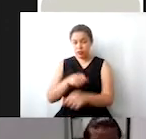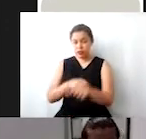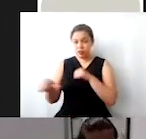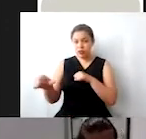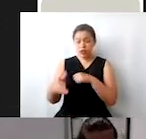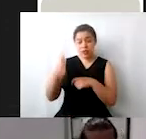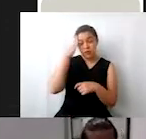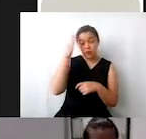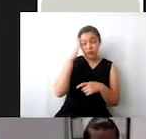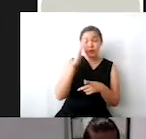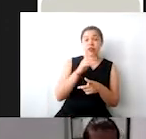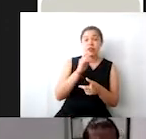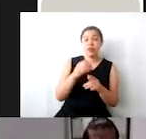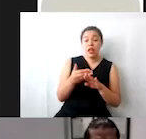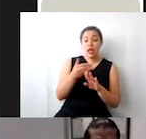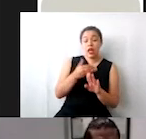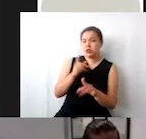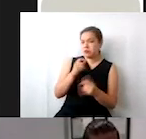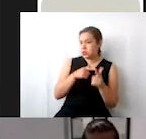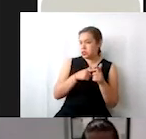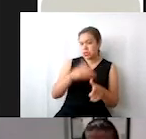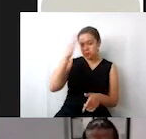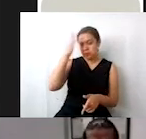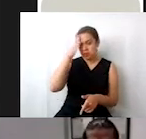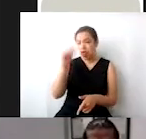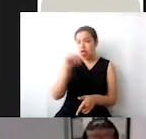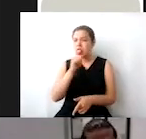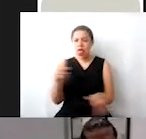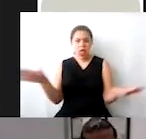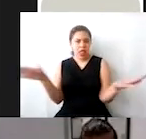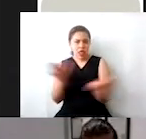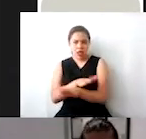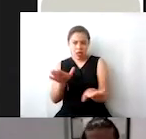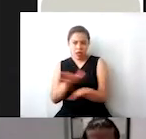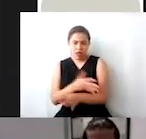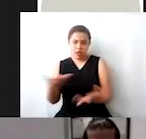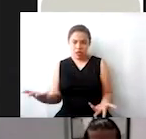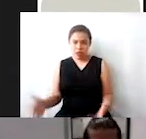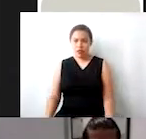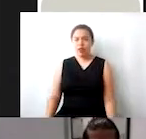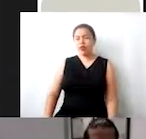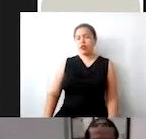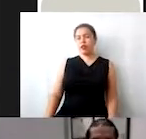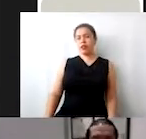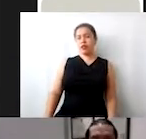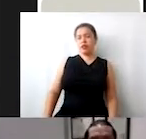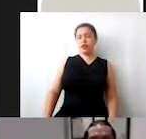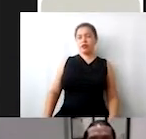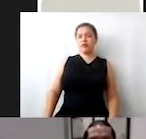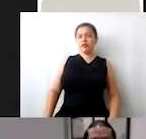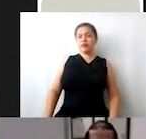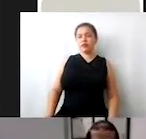anterior va a seguir siendo patrón, no va a haber sustitución. Entonces, esto se